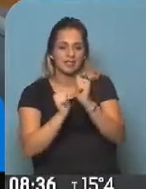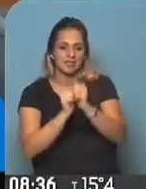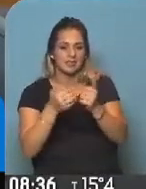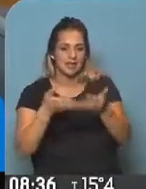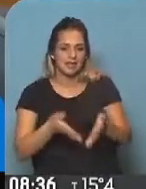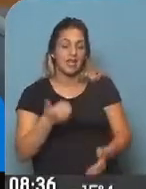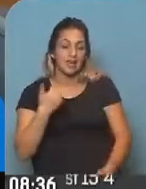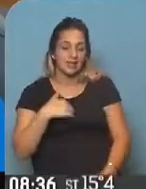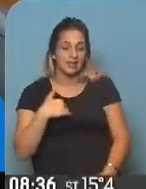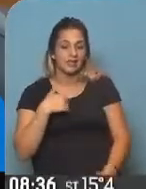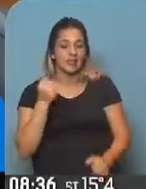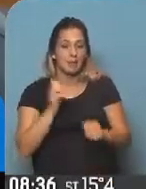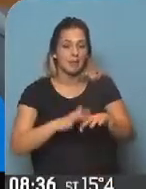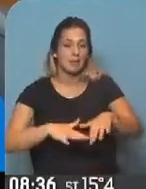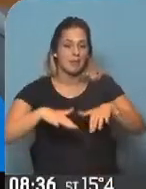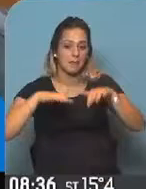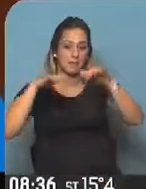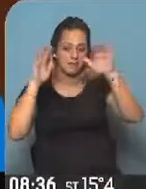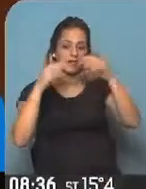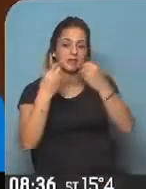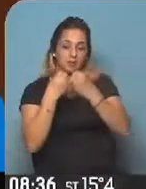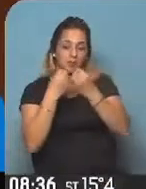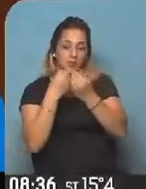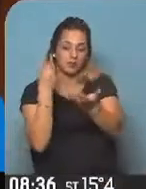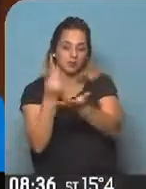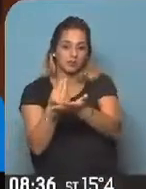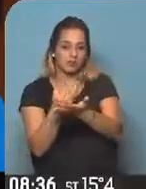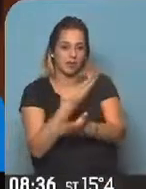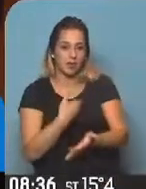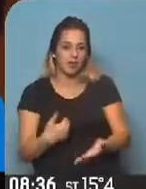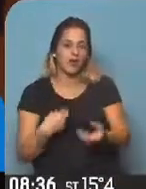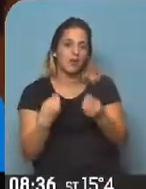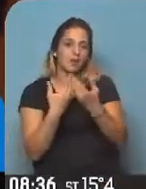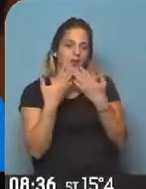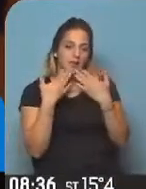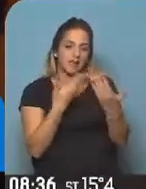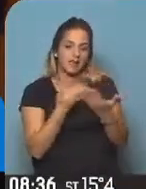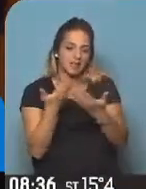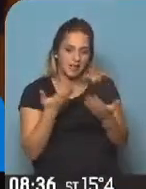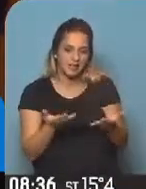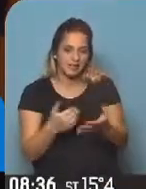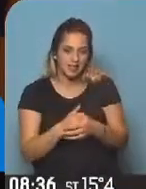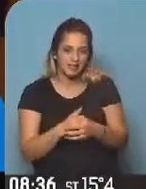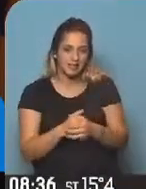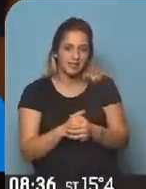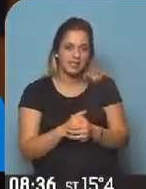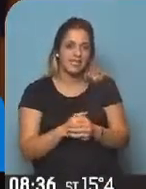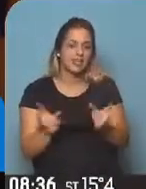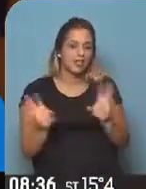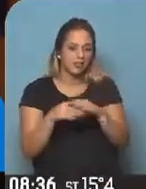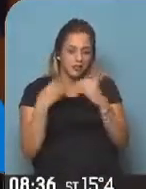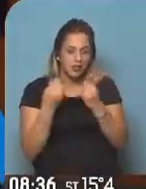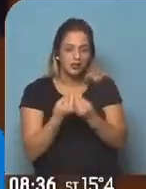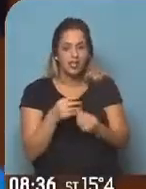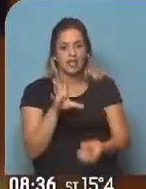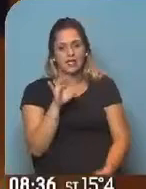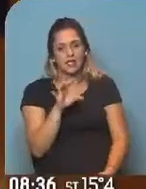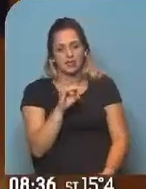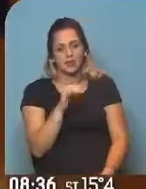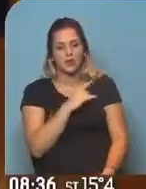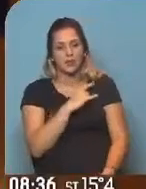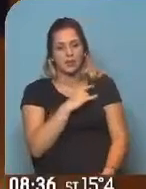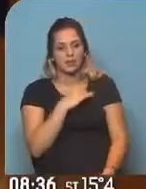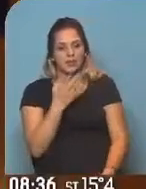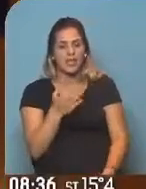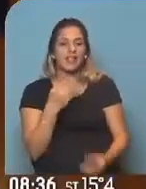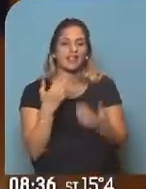país son los que crecen después nos gobiernan muchos de los casos ha sido gracias a todos a los 50 universidad que tenemos al millón y medio que la forma parte de la